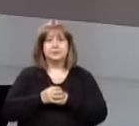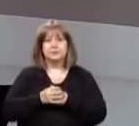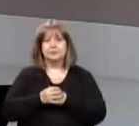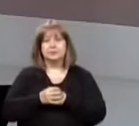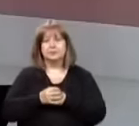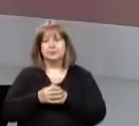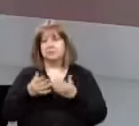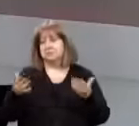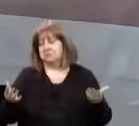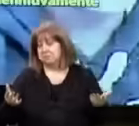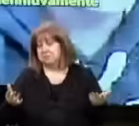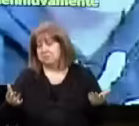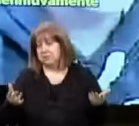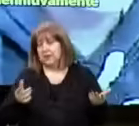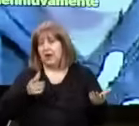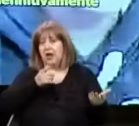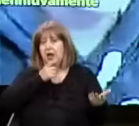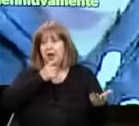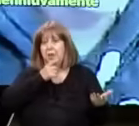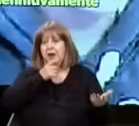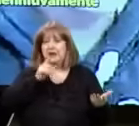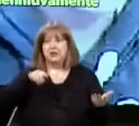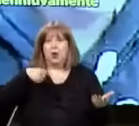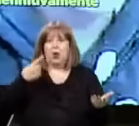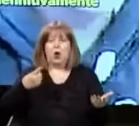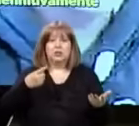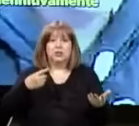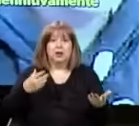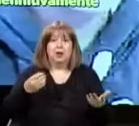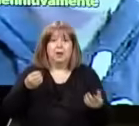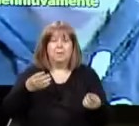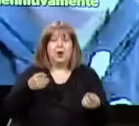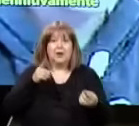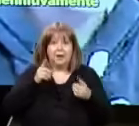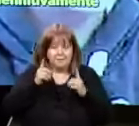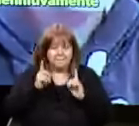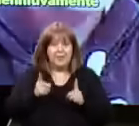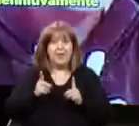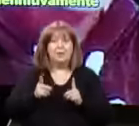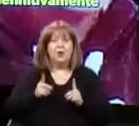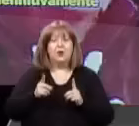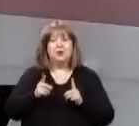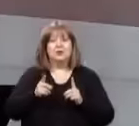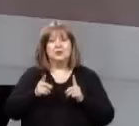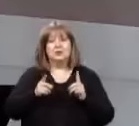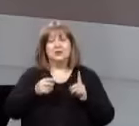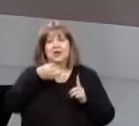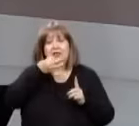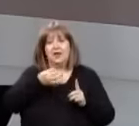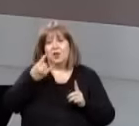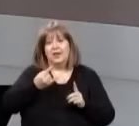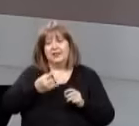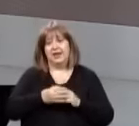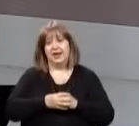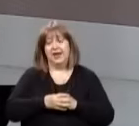Claro, parece un relato de otra persona. De otra persona. Se terminó comprobando que esos mismos dos testimonios